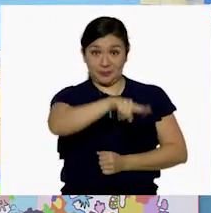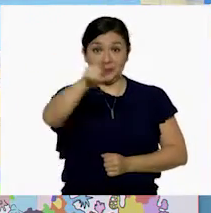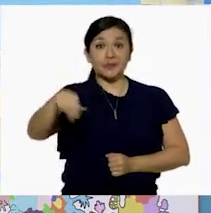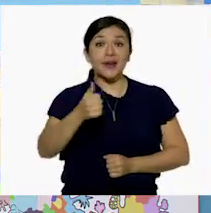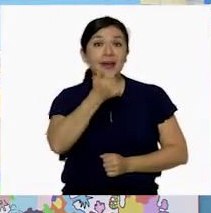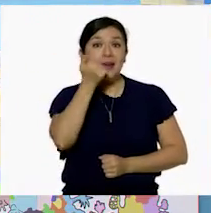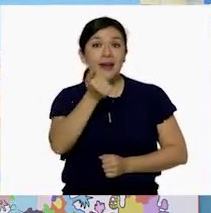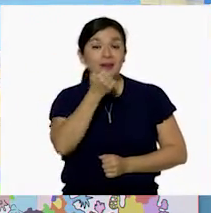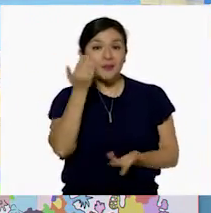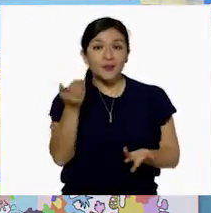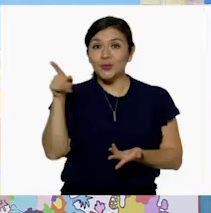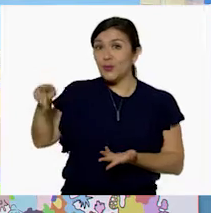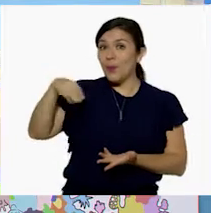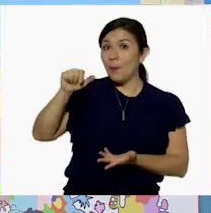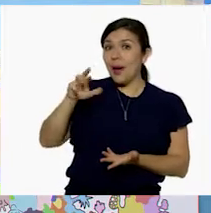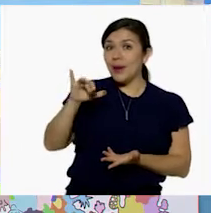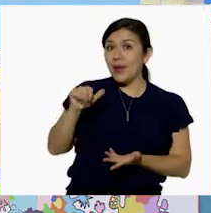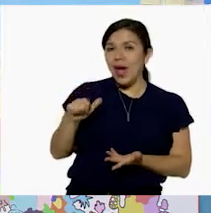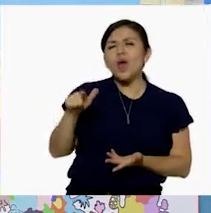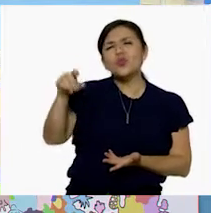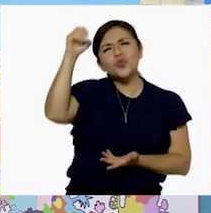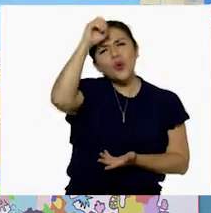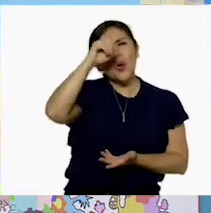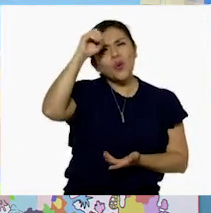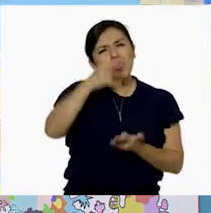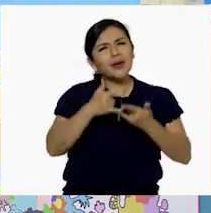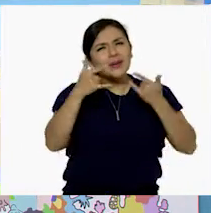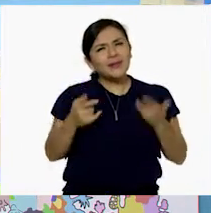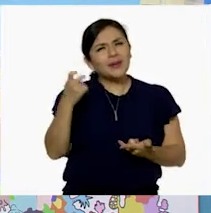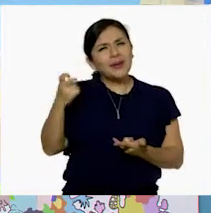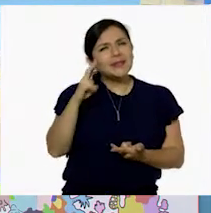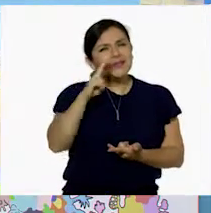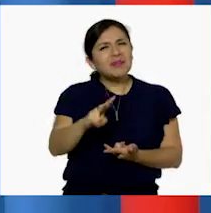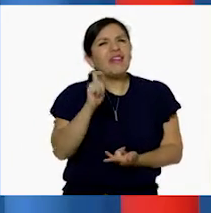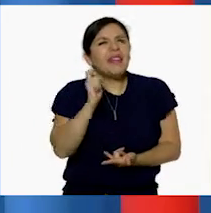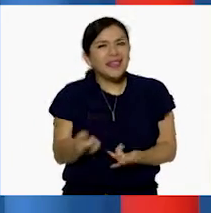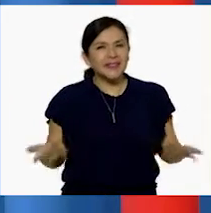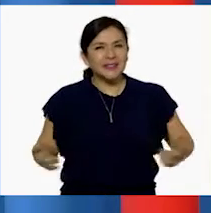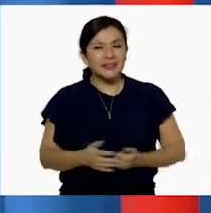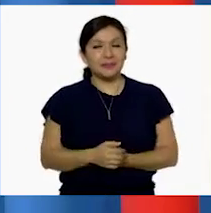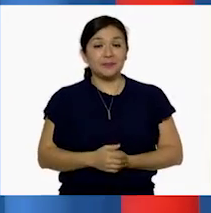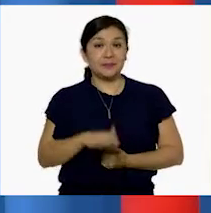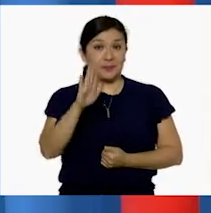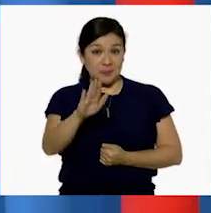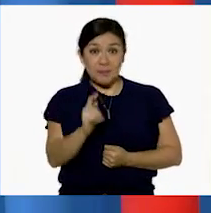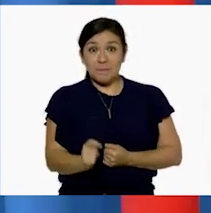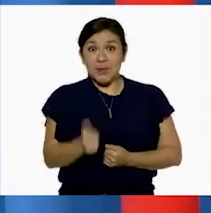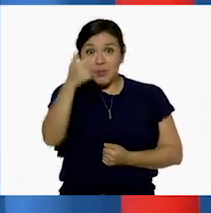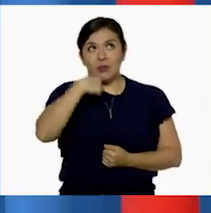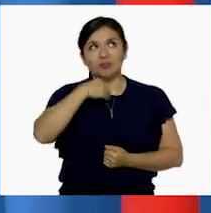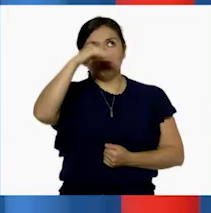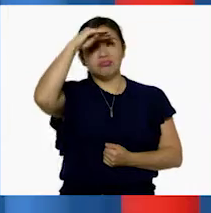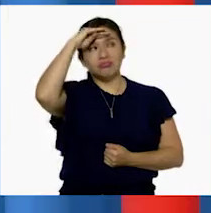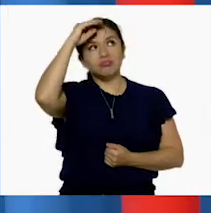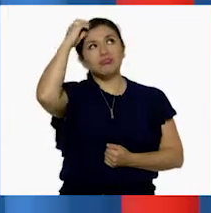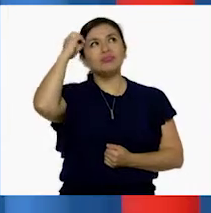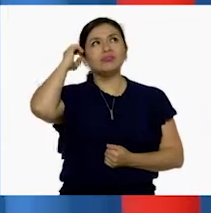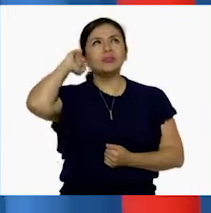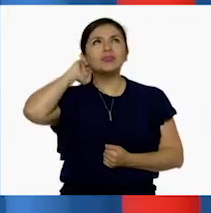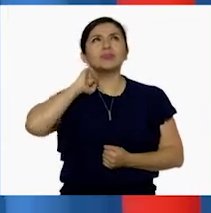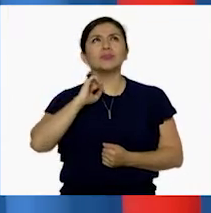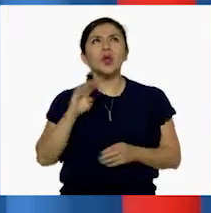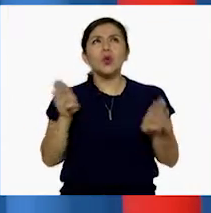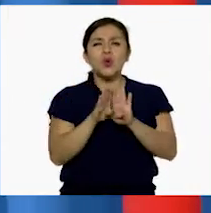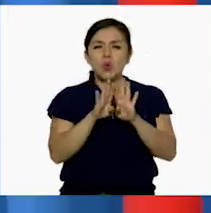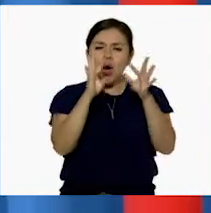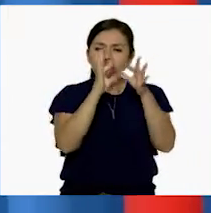Estudiantes en casa, María, ¿qué opinan sobre el cuento que acabamos de leer? Lo primero que opino es que el lugar descrito